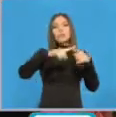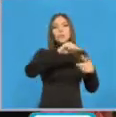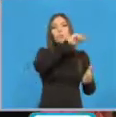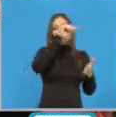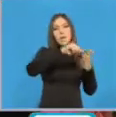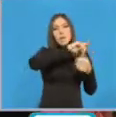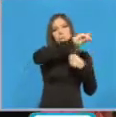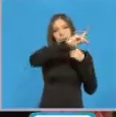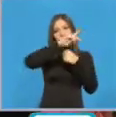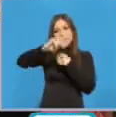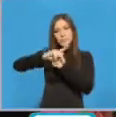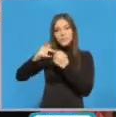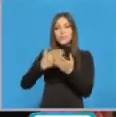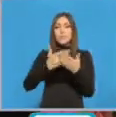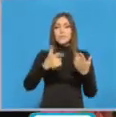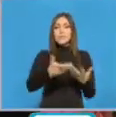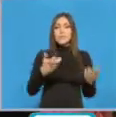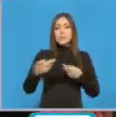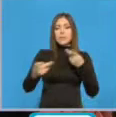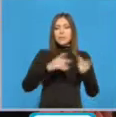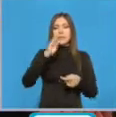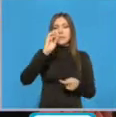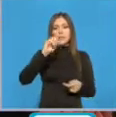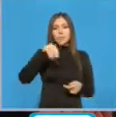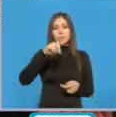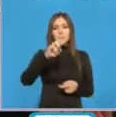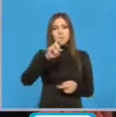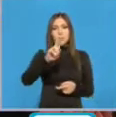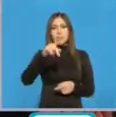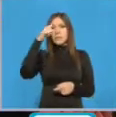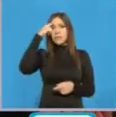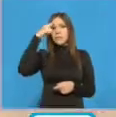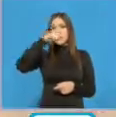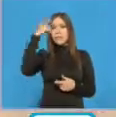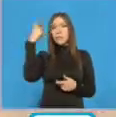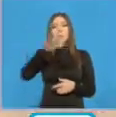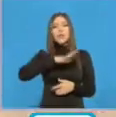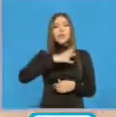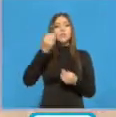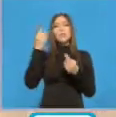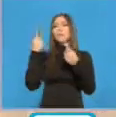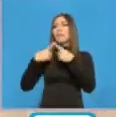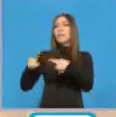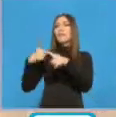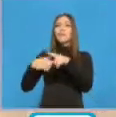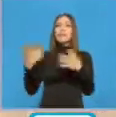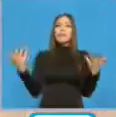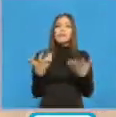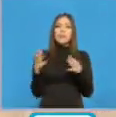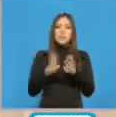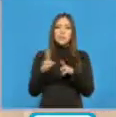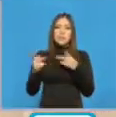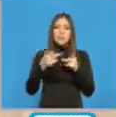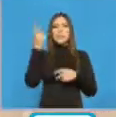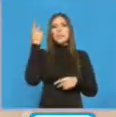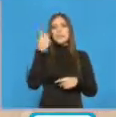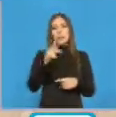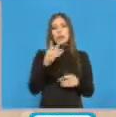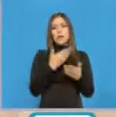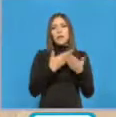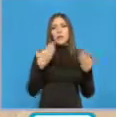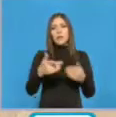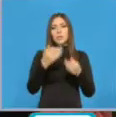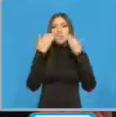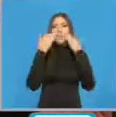chicos, vamos a hacer un fondue sumamente sencillo. Se lleva de diferentes pasos, hay muchos tipos de fondue, pero igual les vamos a mostrar